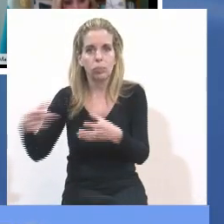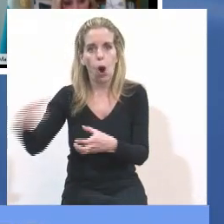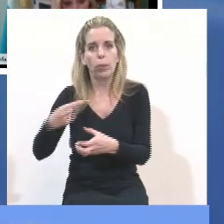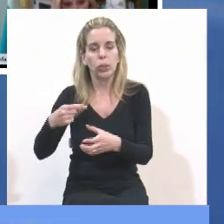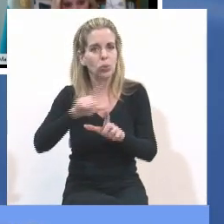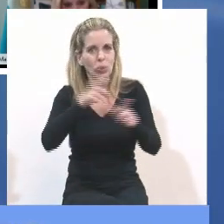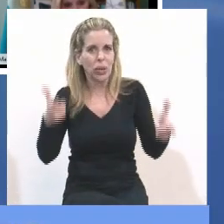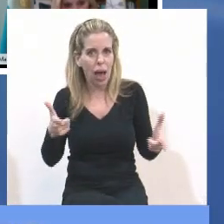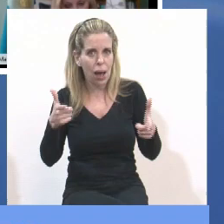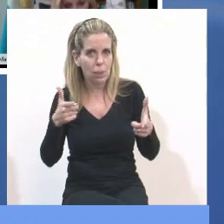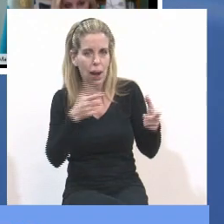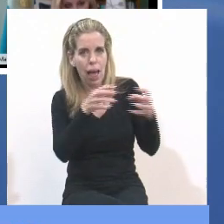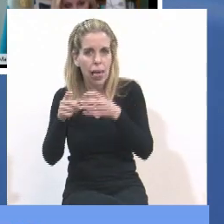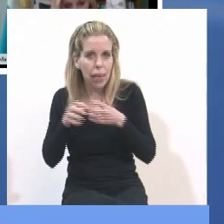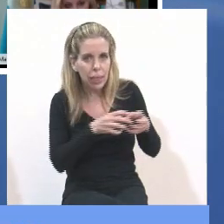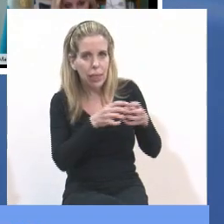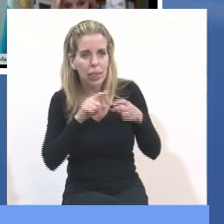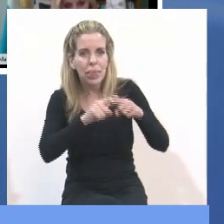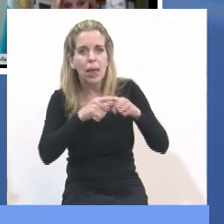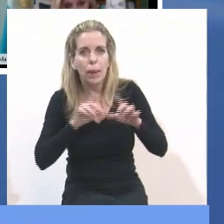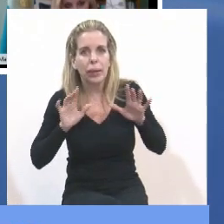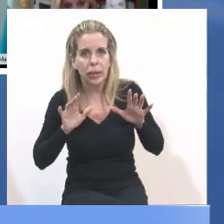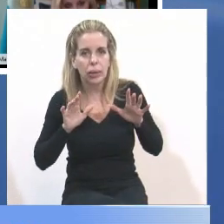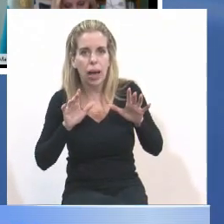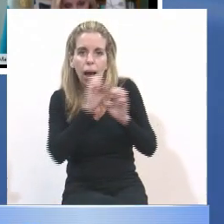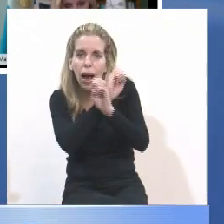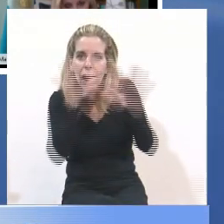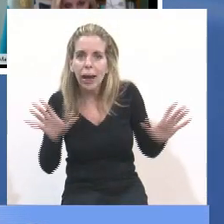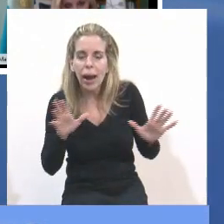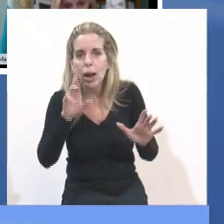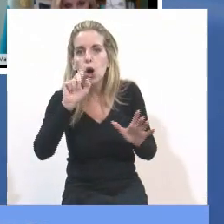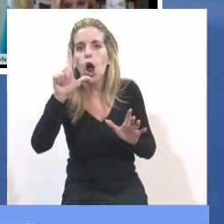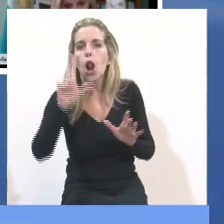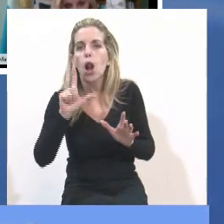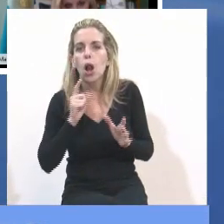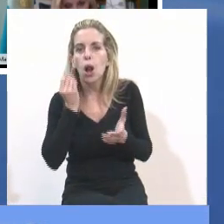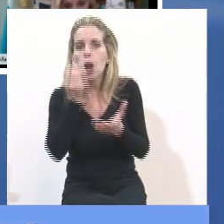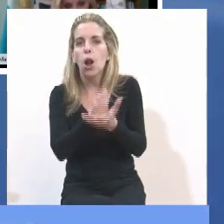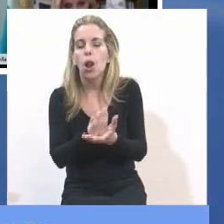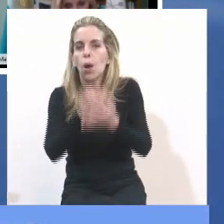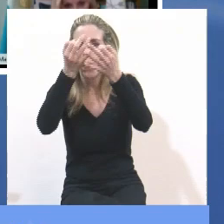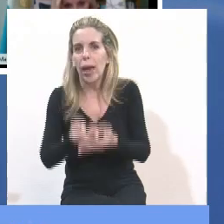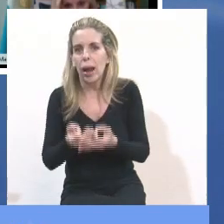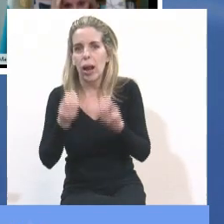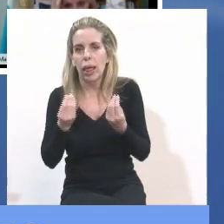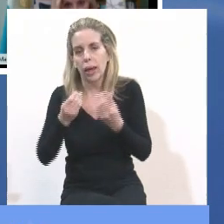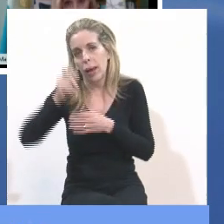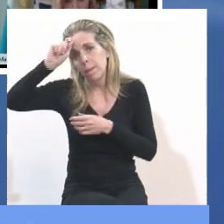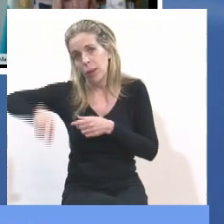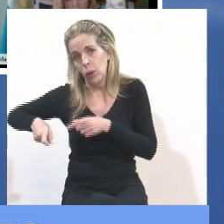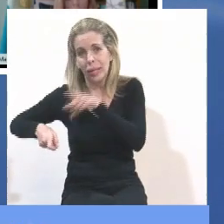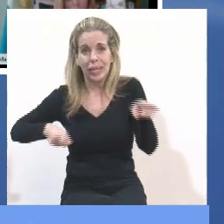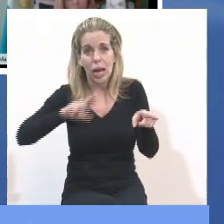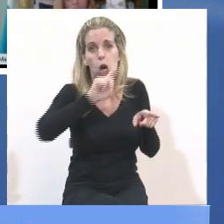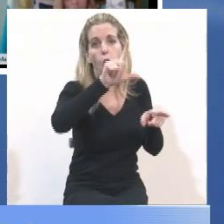para dar este debate y redefinir cuál es el rol institucional que debe cumplir el Senado